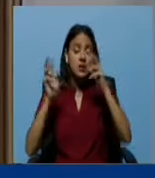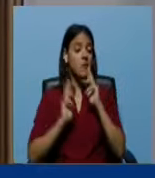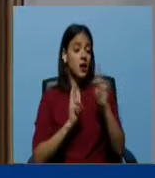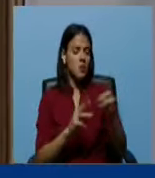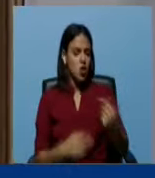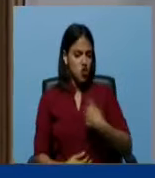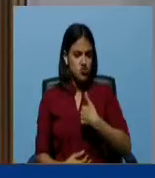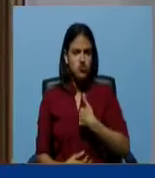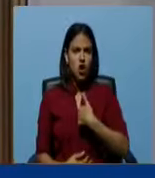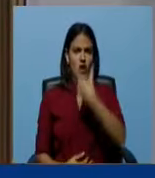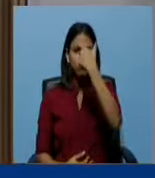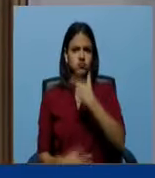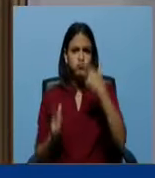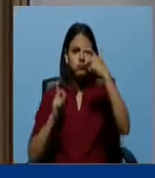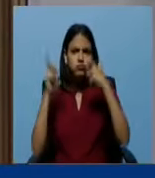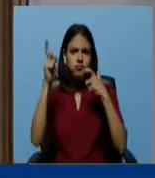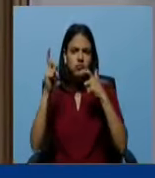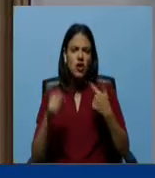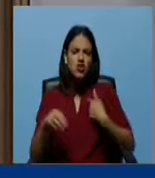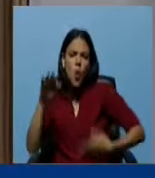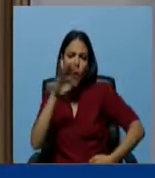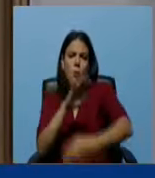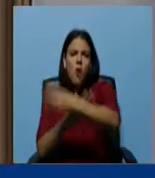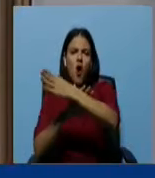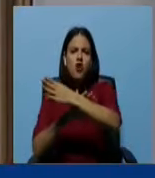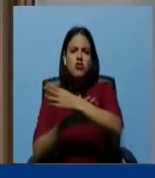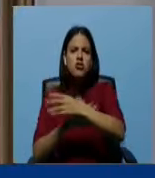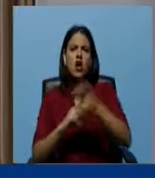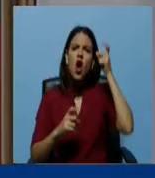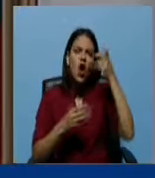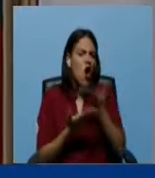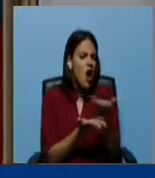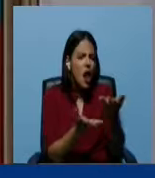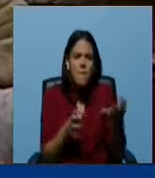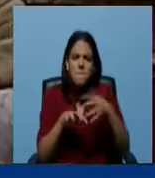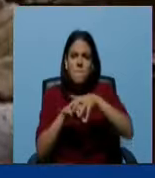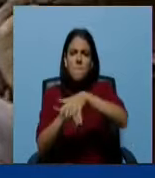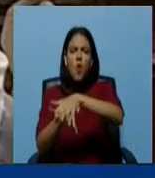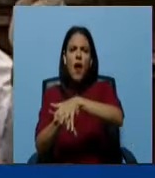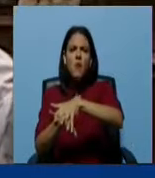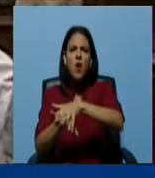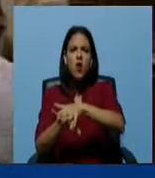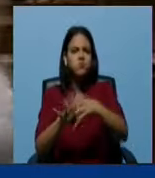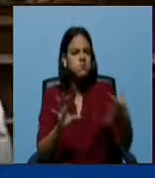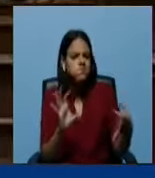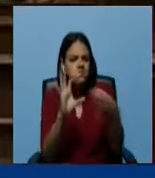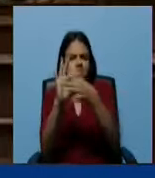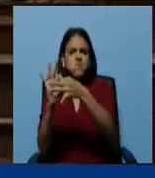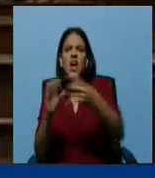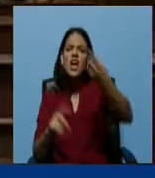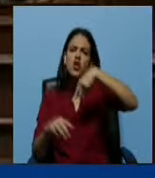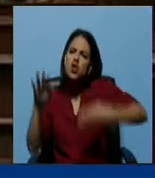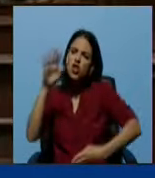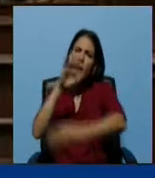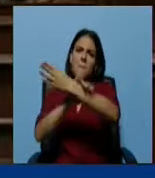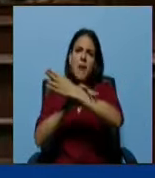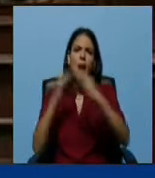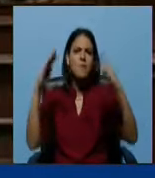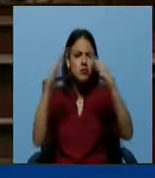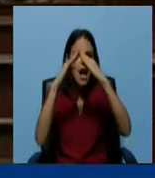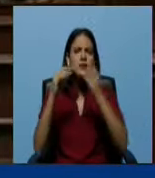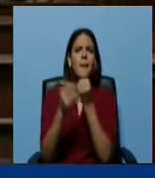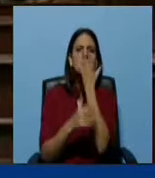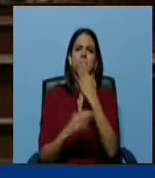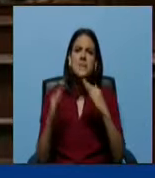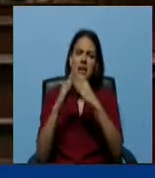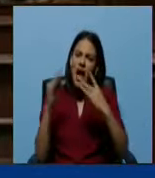yo voy a las catacumbas del pueblo. Y de las catacumbas del pueblo, vamos a Miraflores. Porque